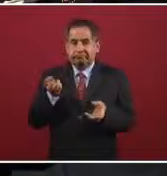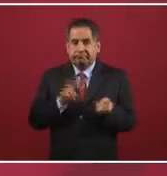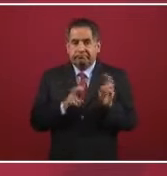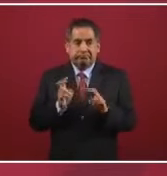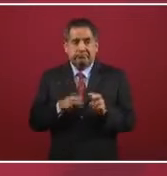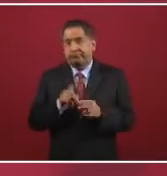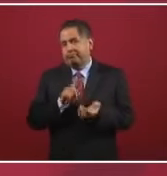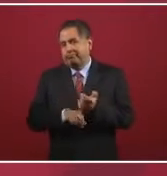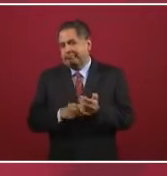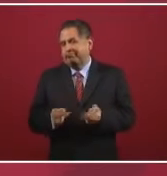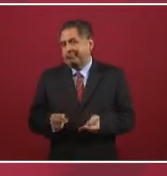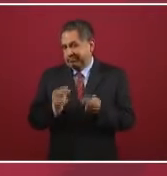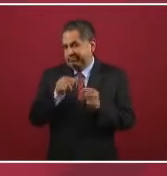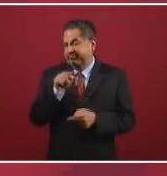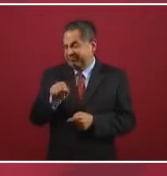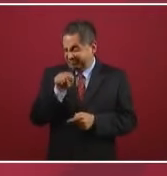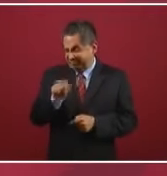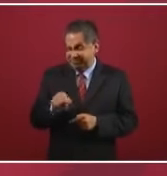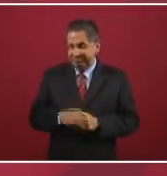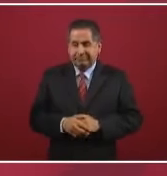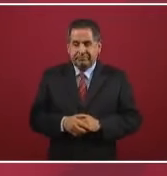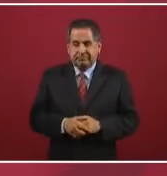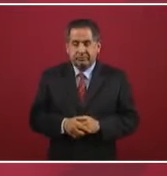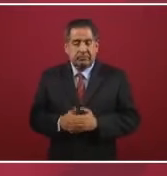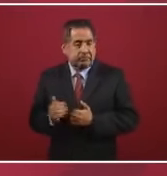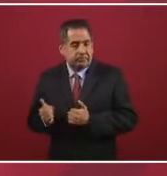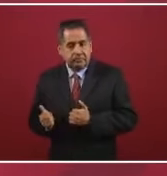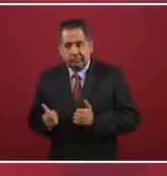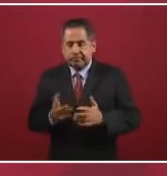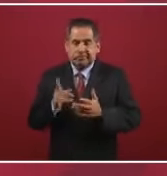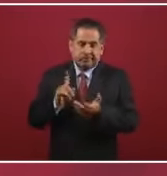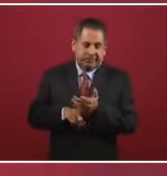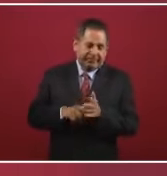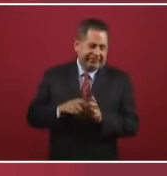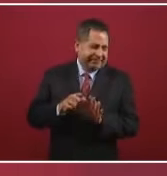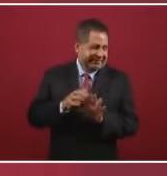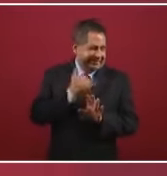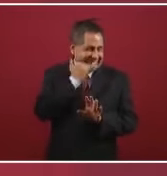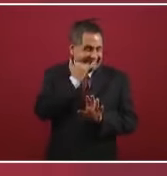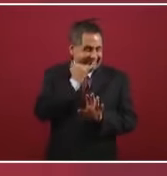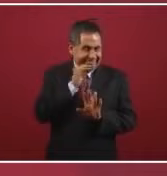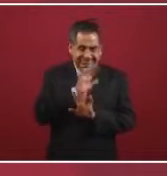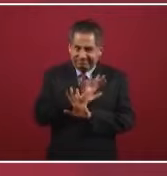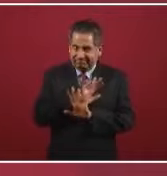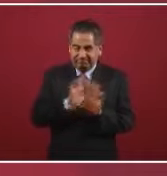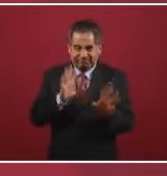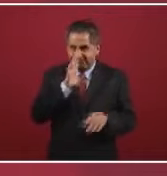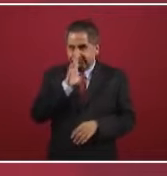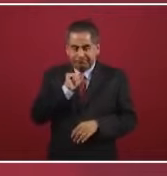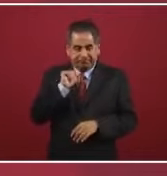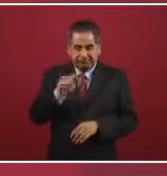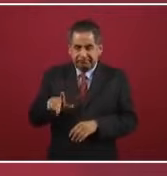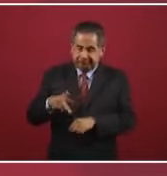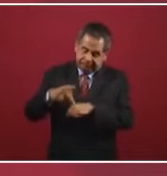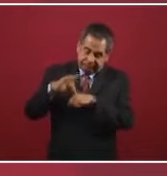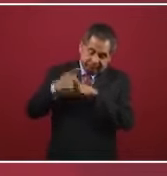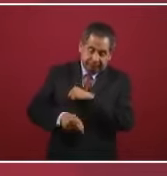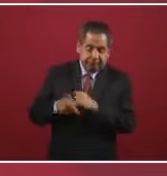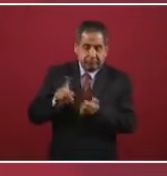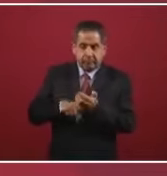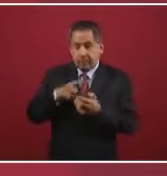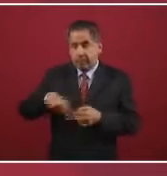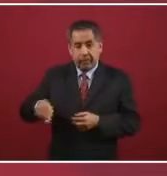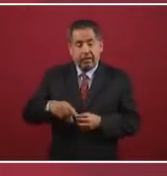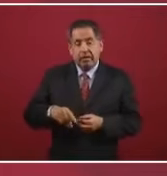camiones, que los llevan en condiciones infrahumanas, peligro de vida para